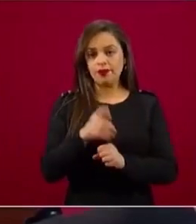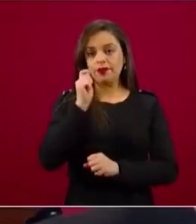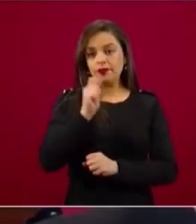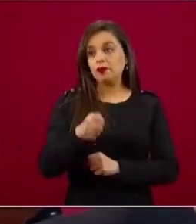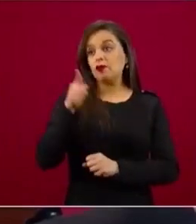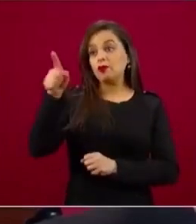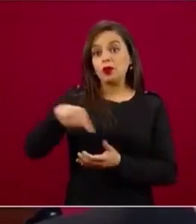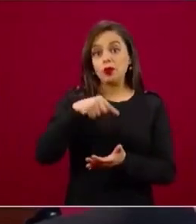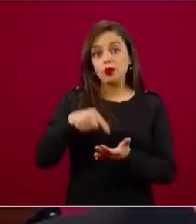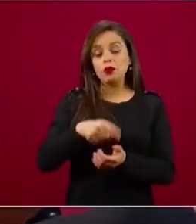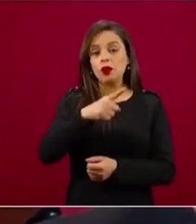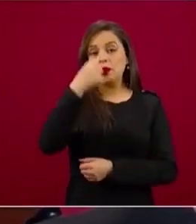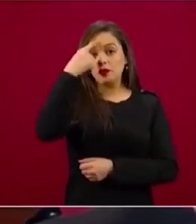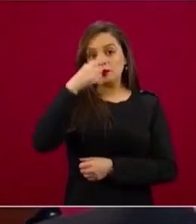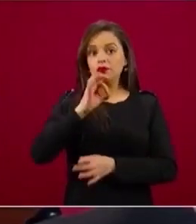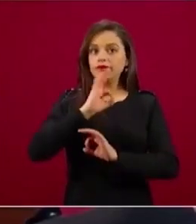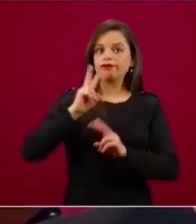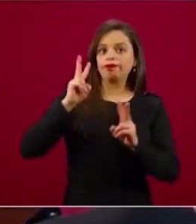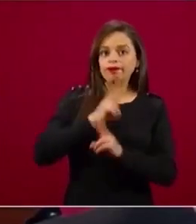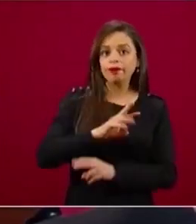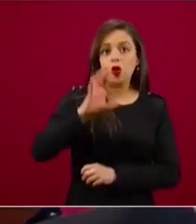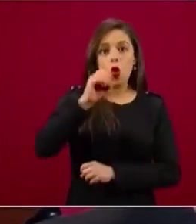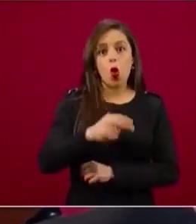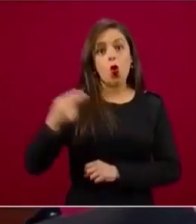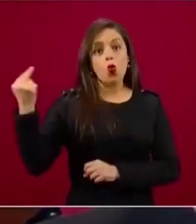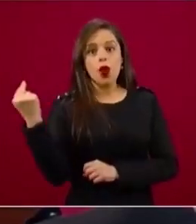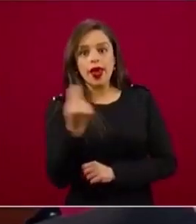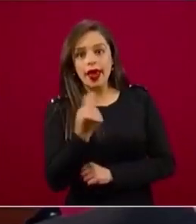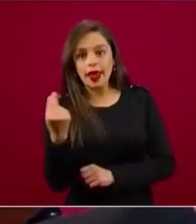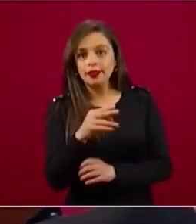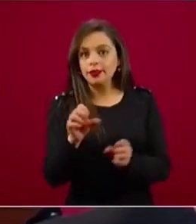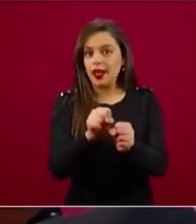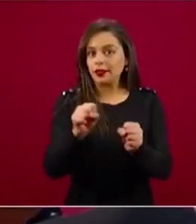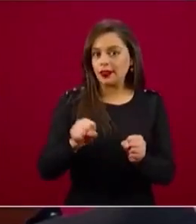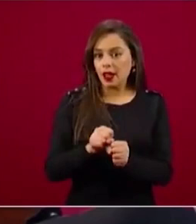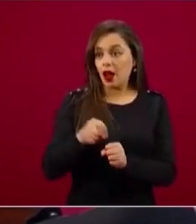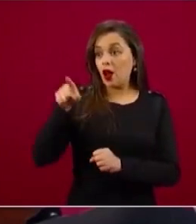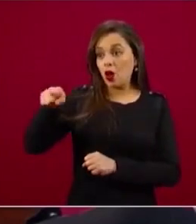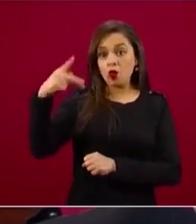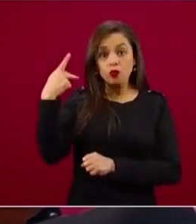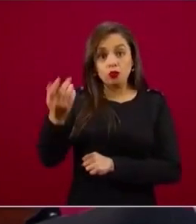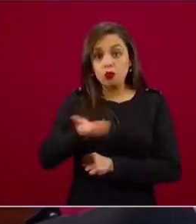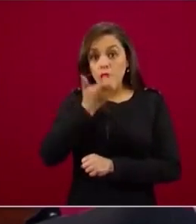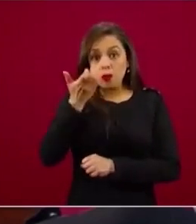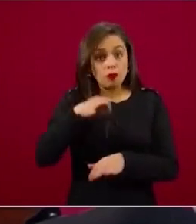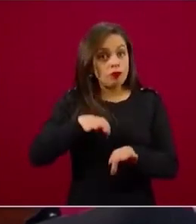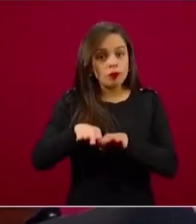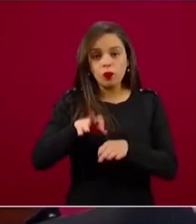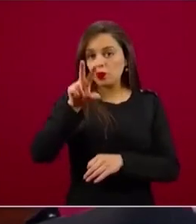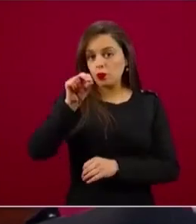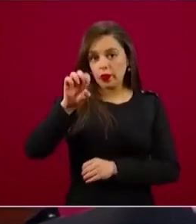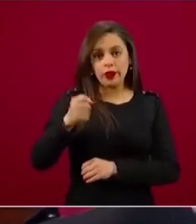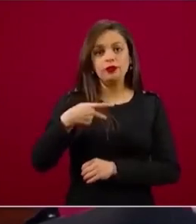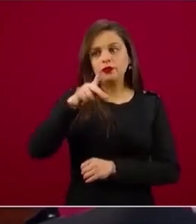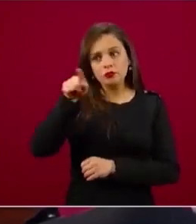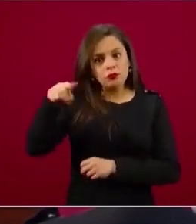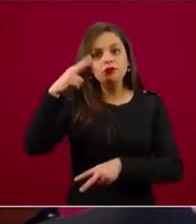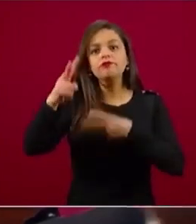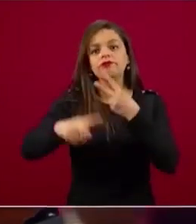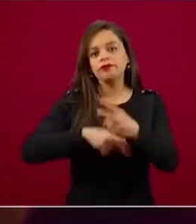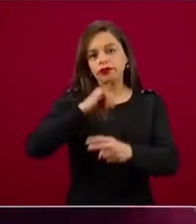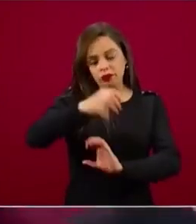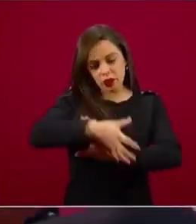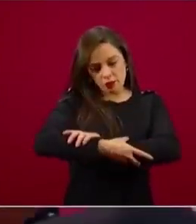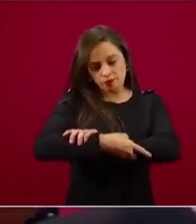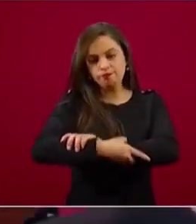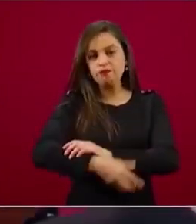ya sea en salas de urgencias no es su habitual trabajo pero ahí están ahí están siendo solidarios